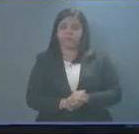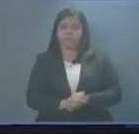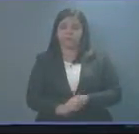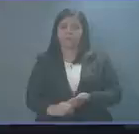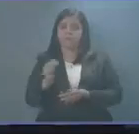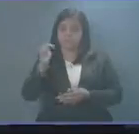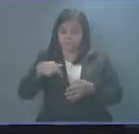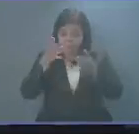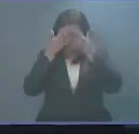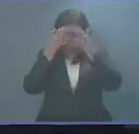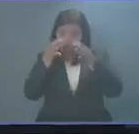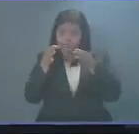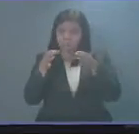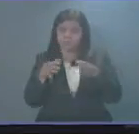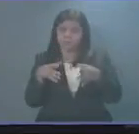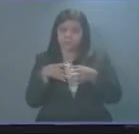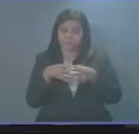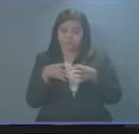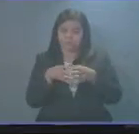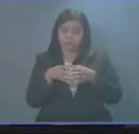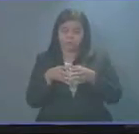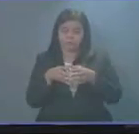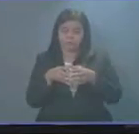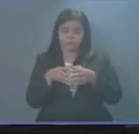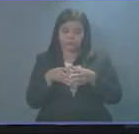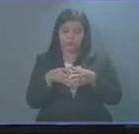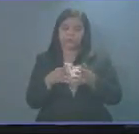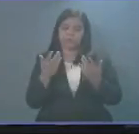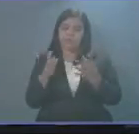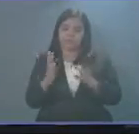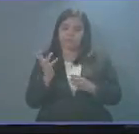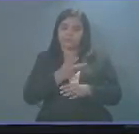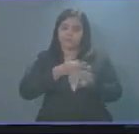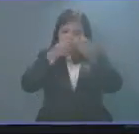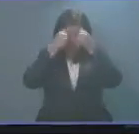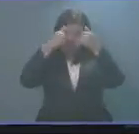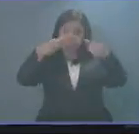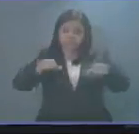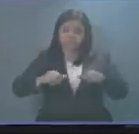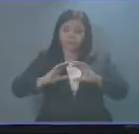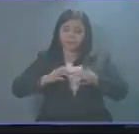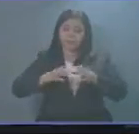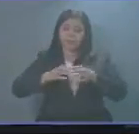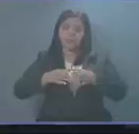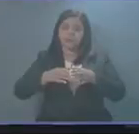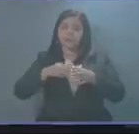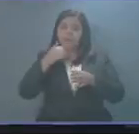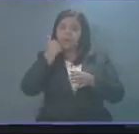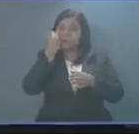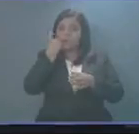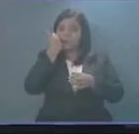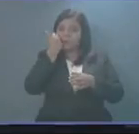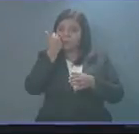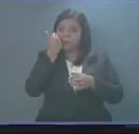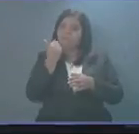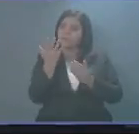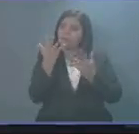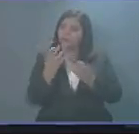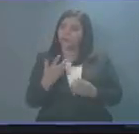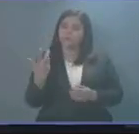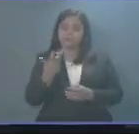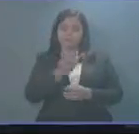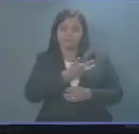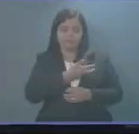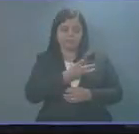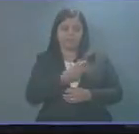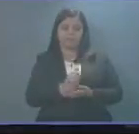este dictamen que se ha aprobado en la Comisión de Juventud y Deportes, y para animarlos también a